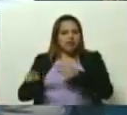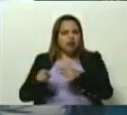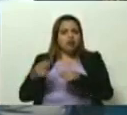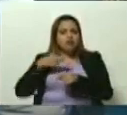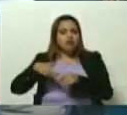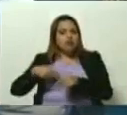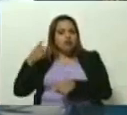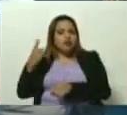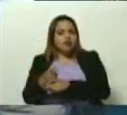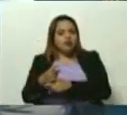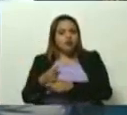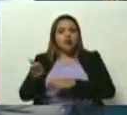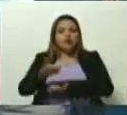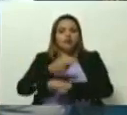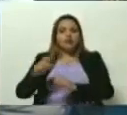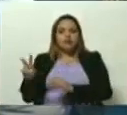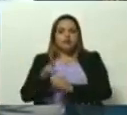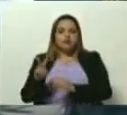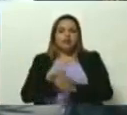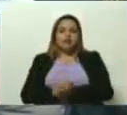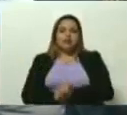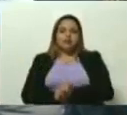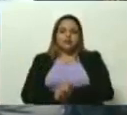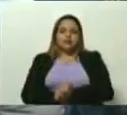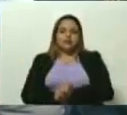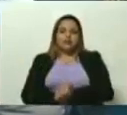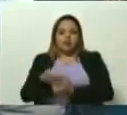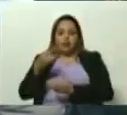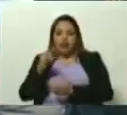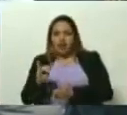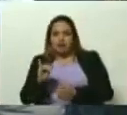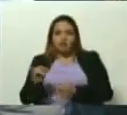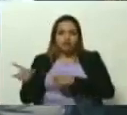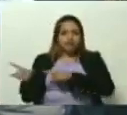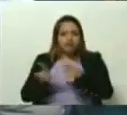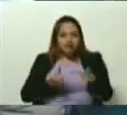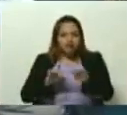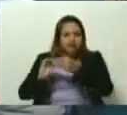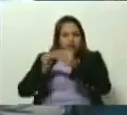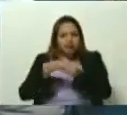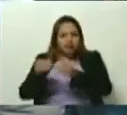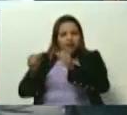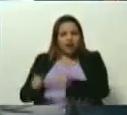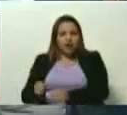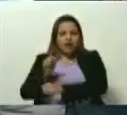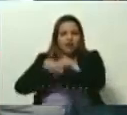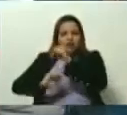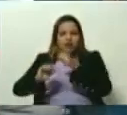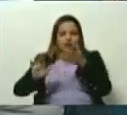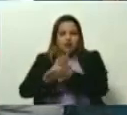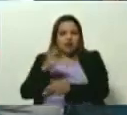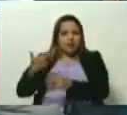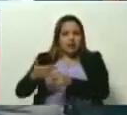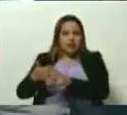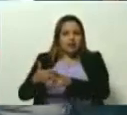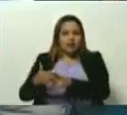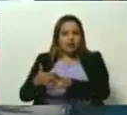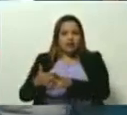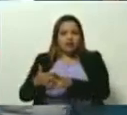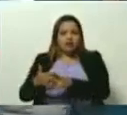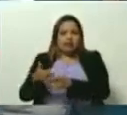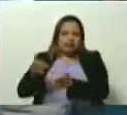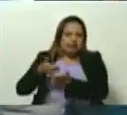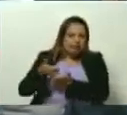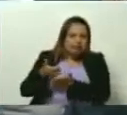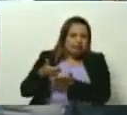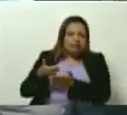que, como el Estado venezolano mantiene, bueno, la preparación para garantizar la lucha contra riesgos, amenazas, vulnerabilidades,